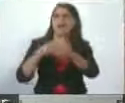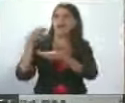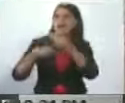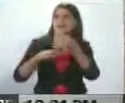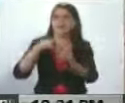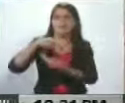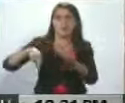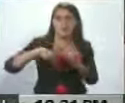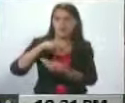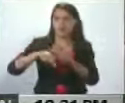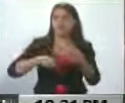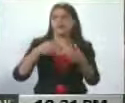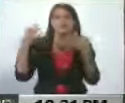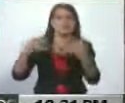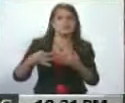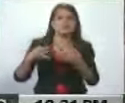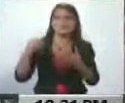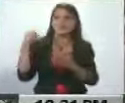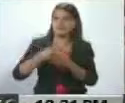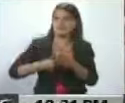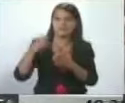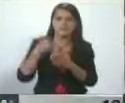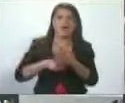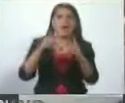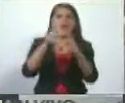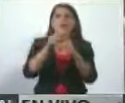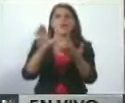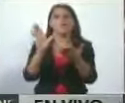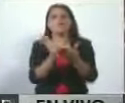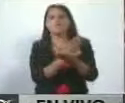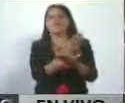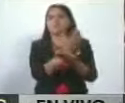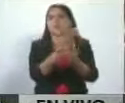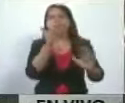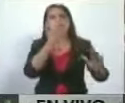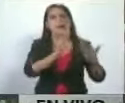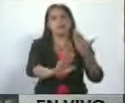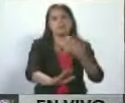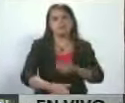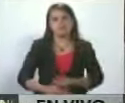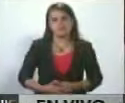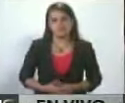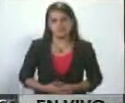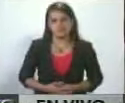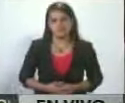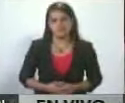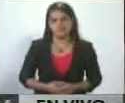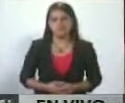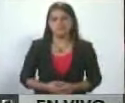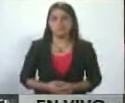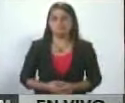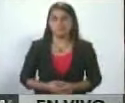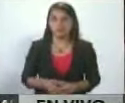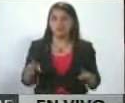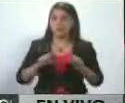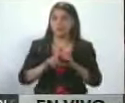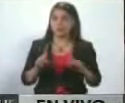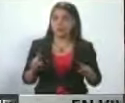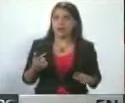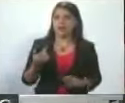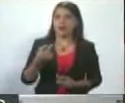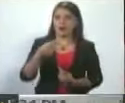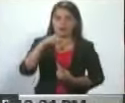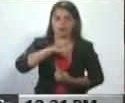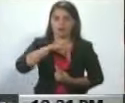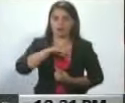revolución que echó a los adecos al basurero en la historia para siempre. Y él carga ese odio por